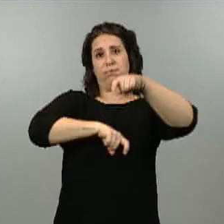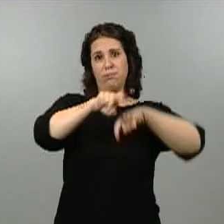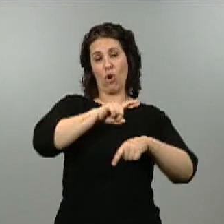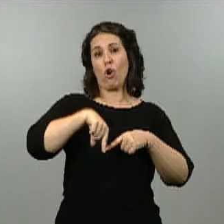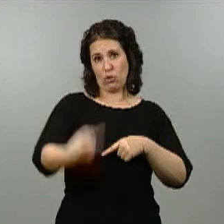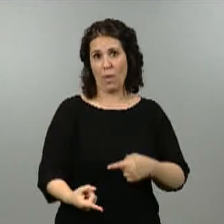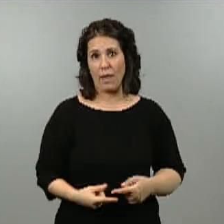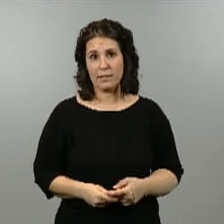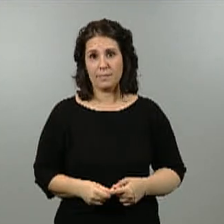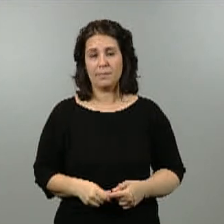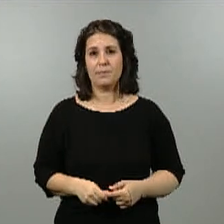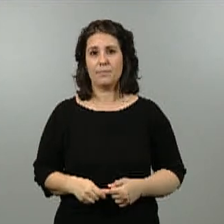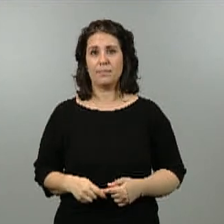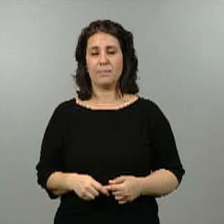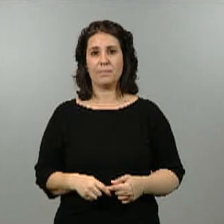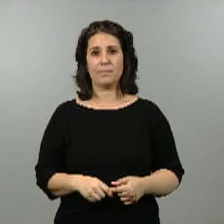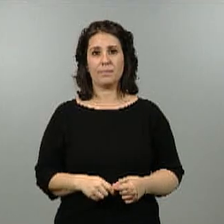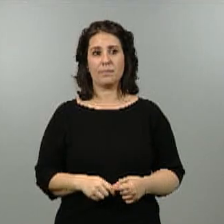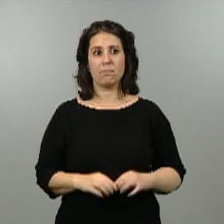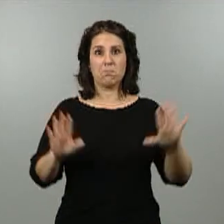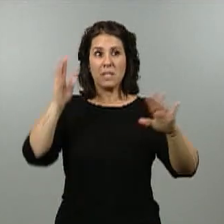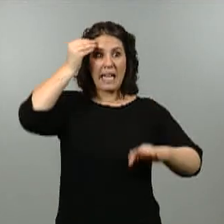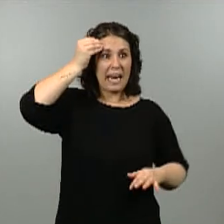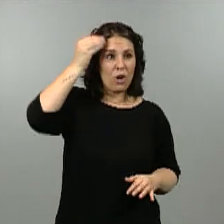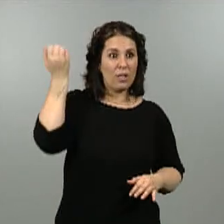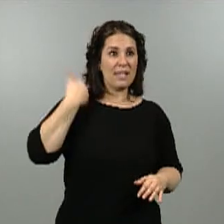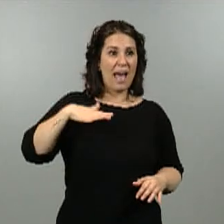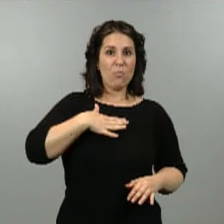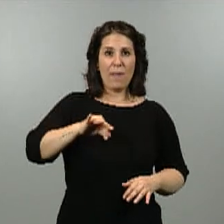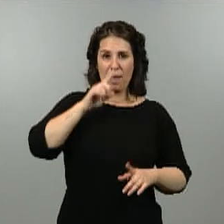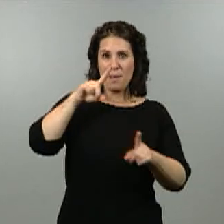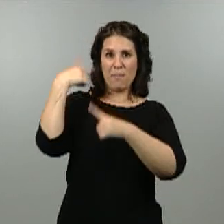Y yo creo que podemos pasar a las preguntas, secretario de Comunicación.